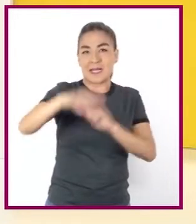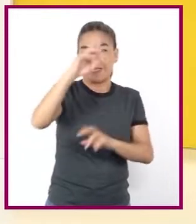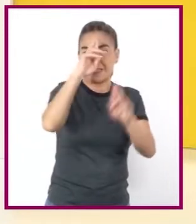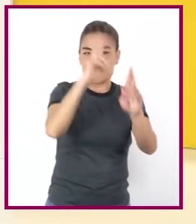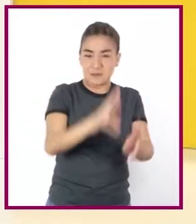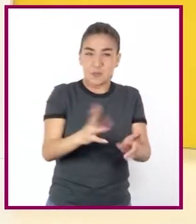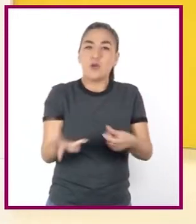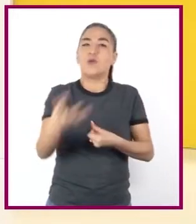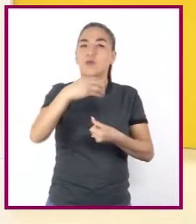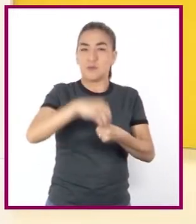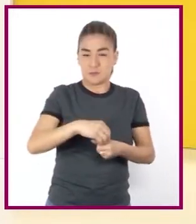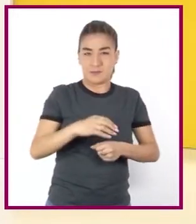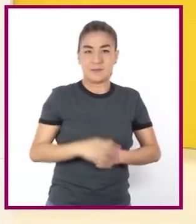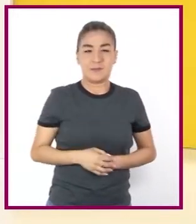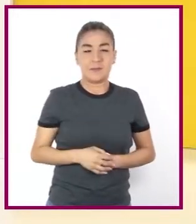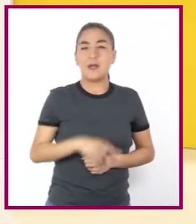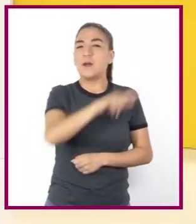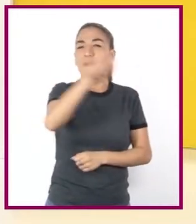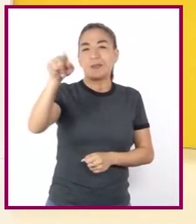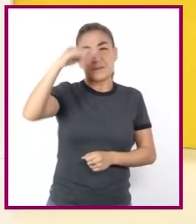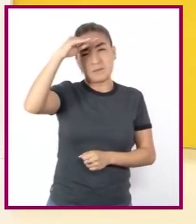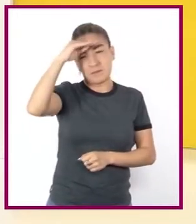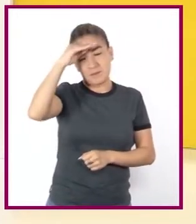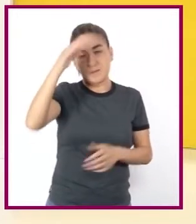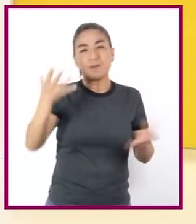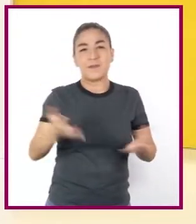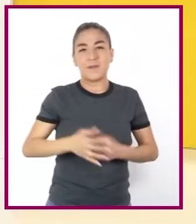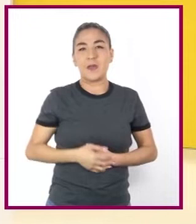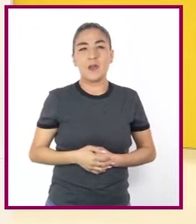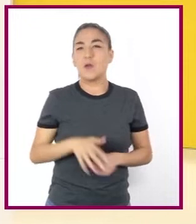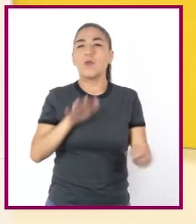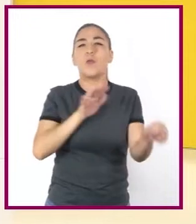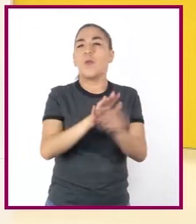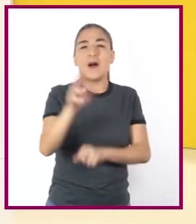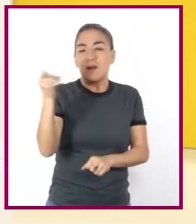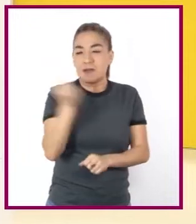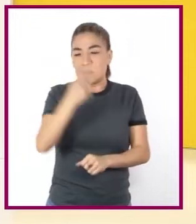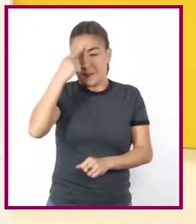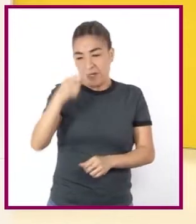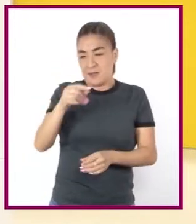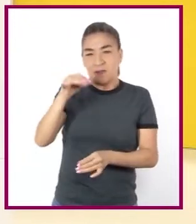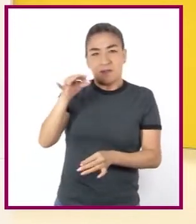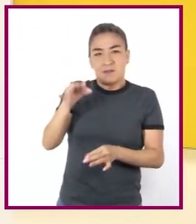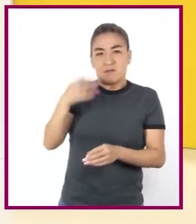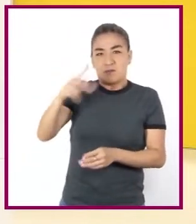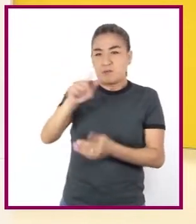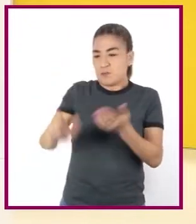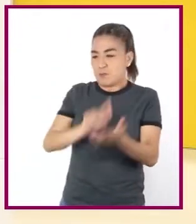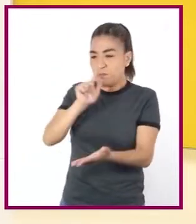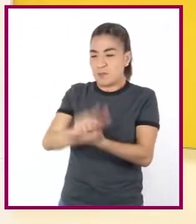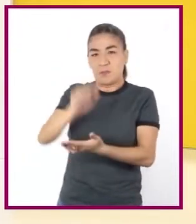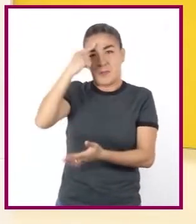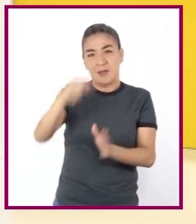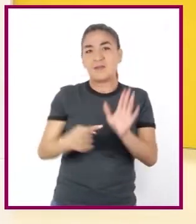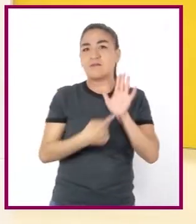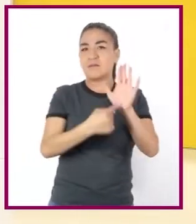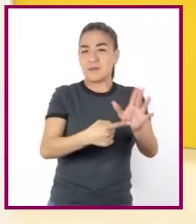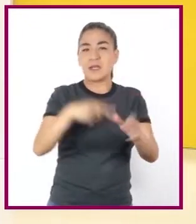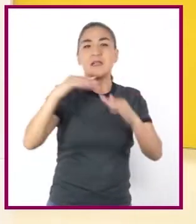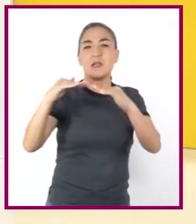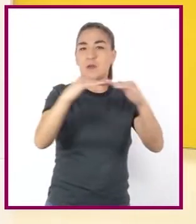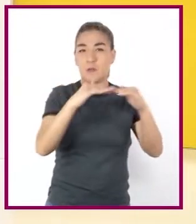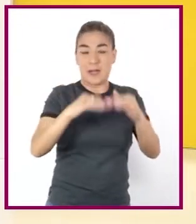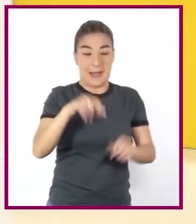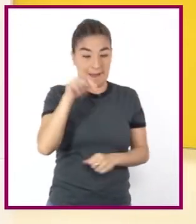Reflexionemos. ¿Cuáles son los instrumentos jurídicos que promueven la igualdad? En nuestro